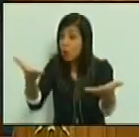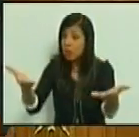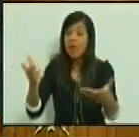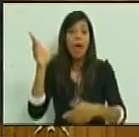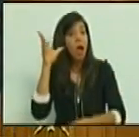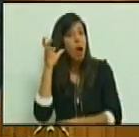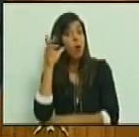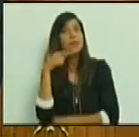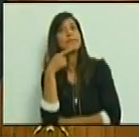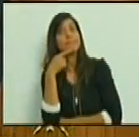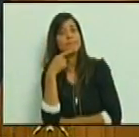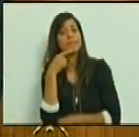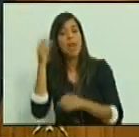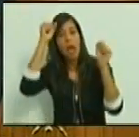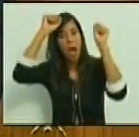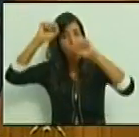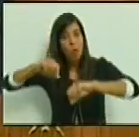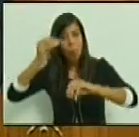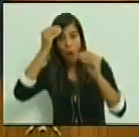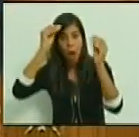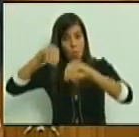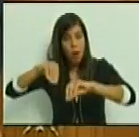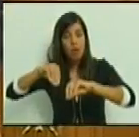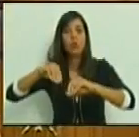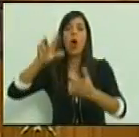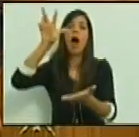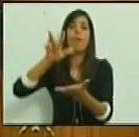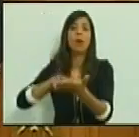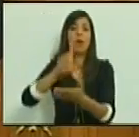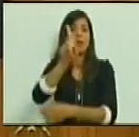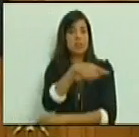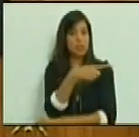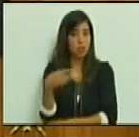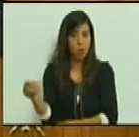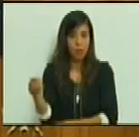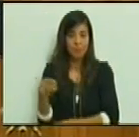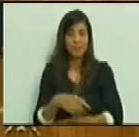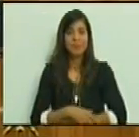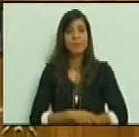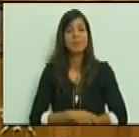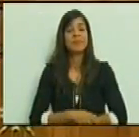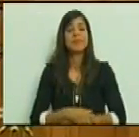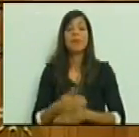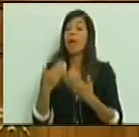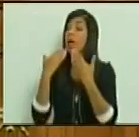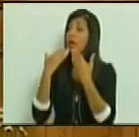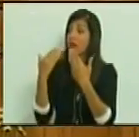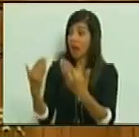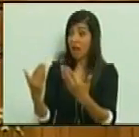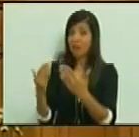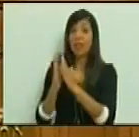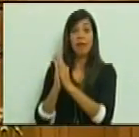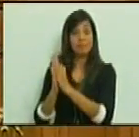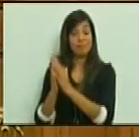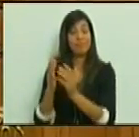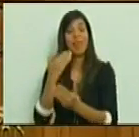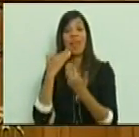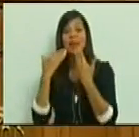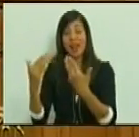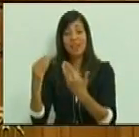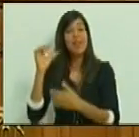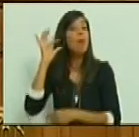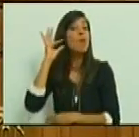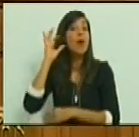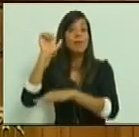aprobación o no del proyecto de ley presentado. Agradecerle a la compañera presidenta de la Asamblea